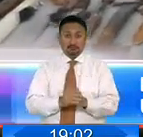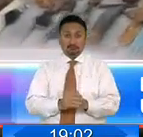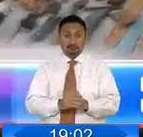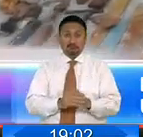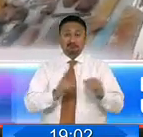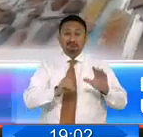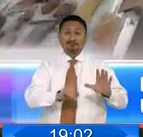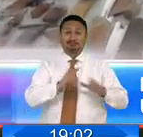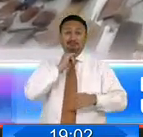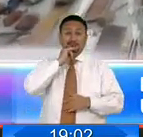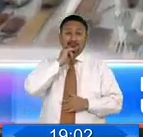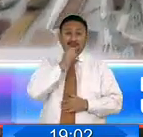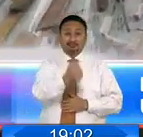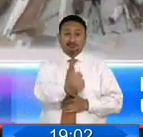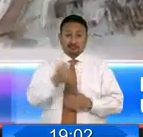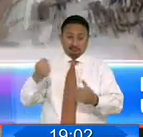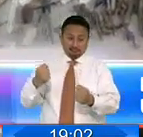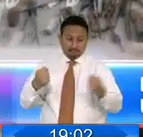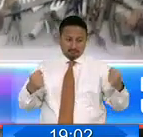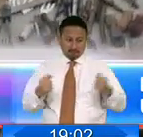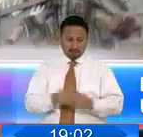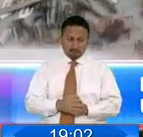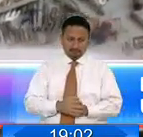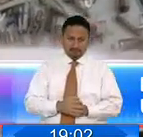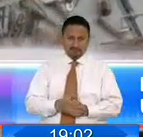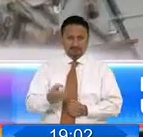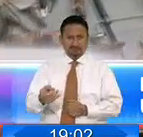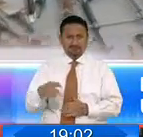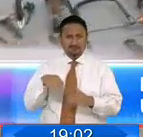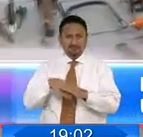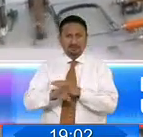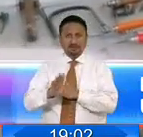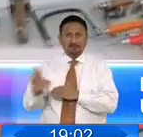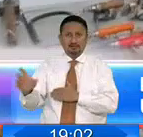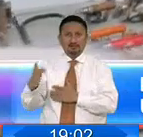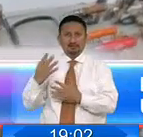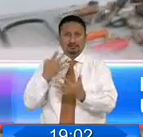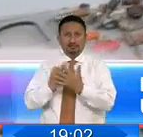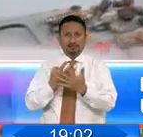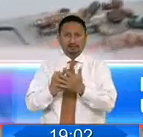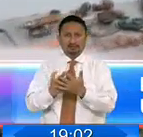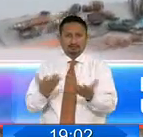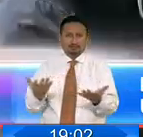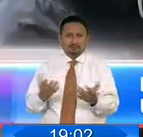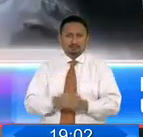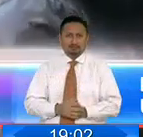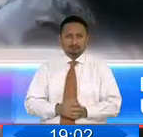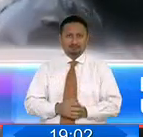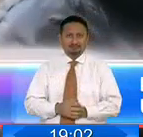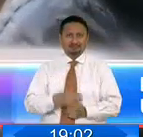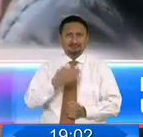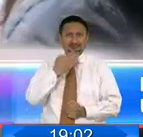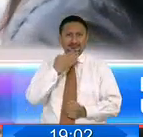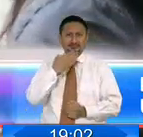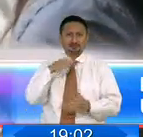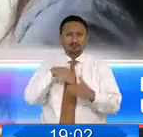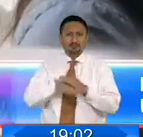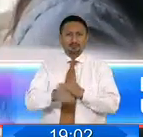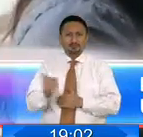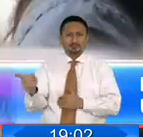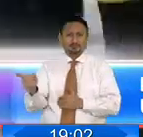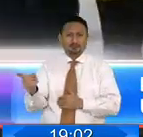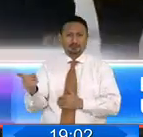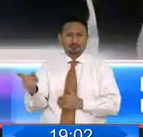seis congeladores artefactos de línea blanca que estaban dentro del centro de rehabilitación social la pregunta es cómo ingresaron